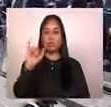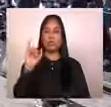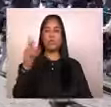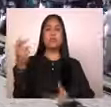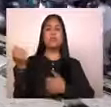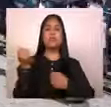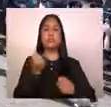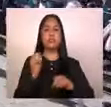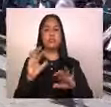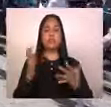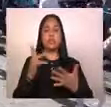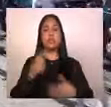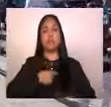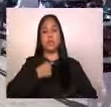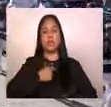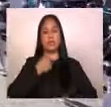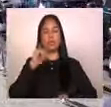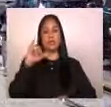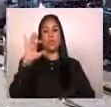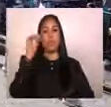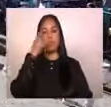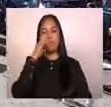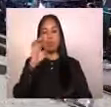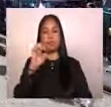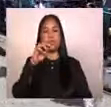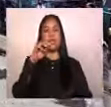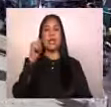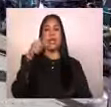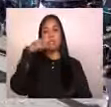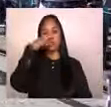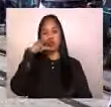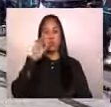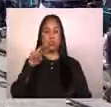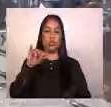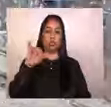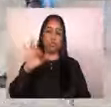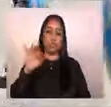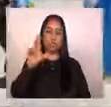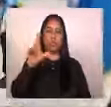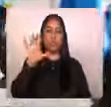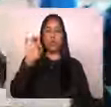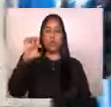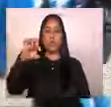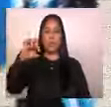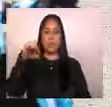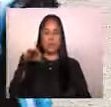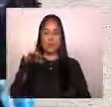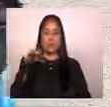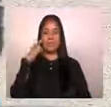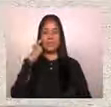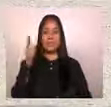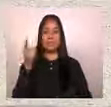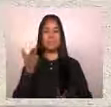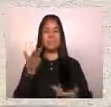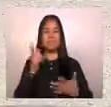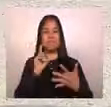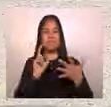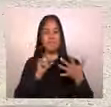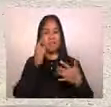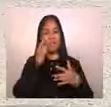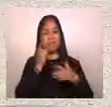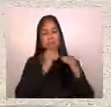Fue fundada por el profesor José Antonio López, que con el entusiasmo que siempre le caracterizó, con la